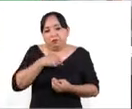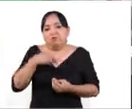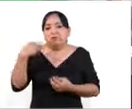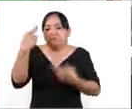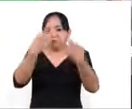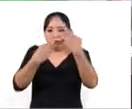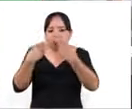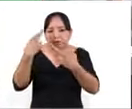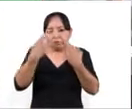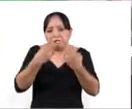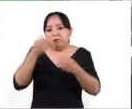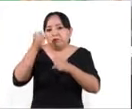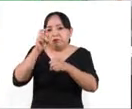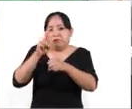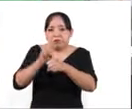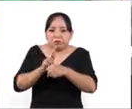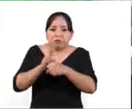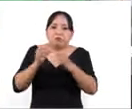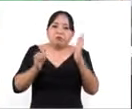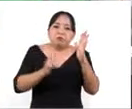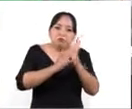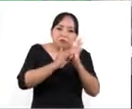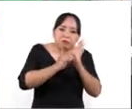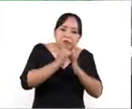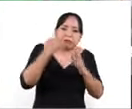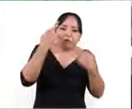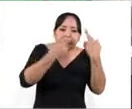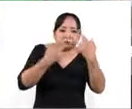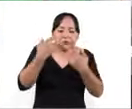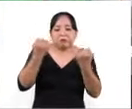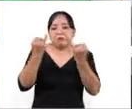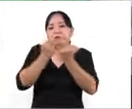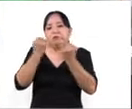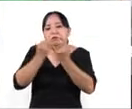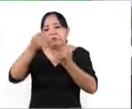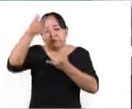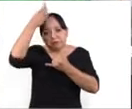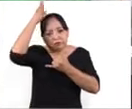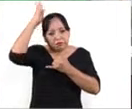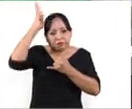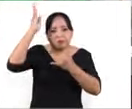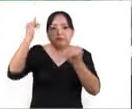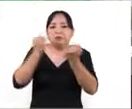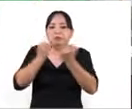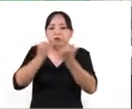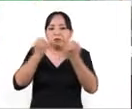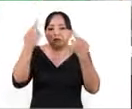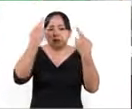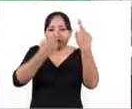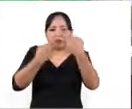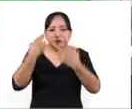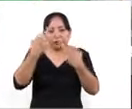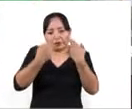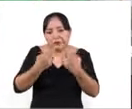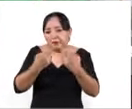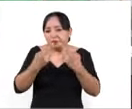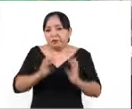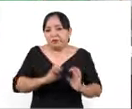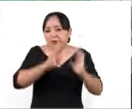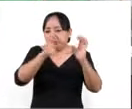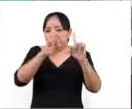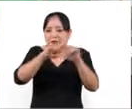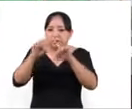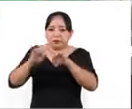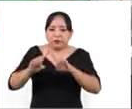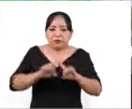tanto de Secretaría de Obras como de Bomberos, como de Secretaría de Seguridad Ciudadana, revisando cada uno de estos inmuebles. ¿Habrá esta lista más